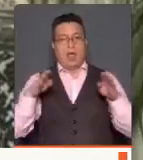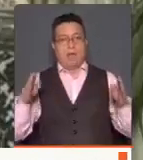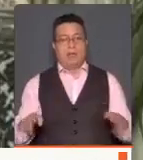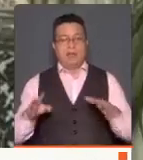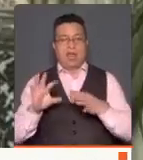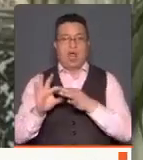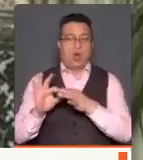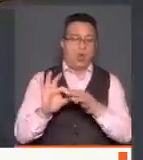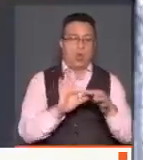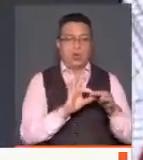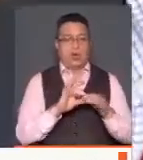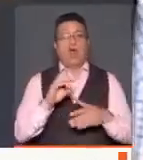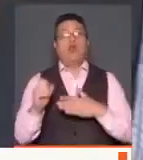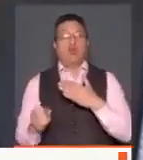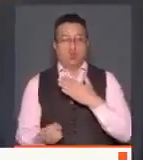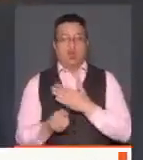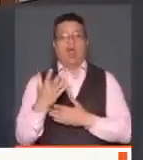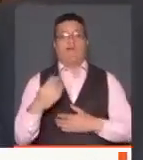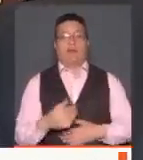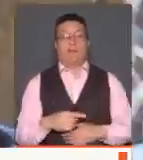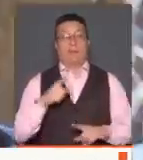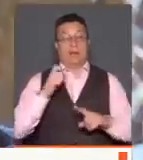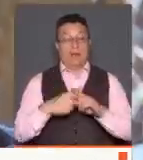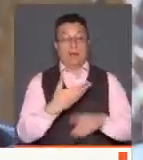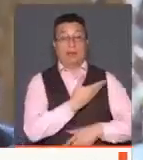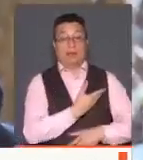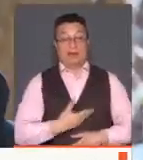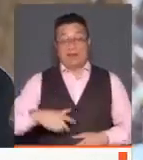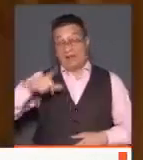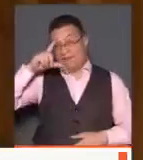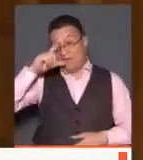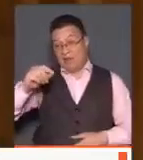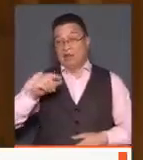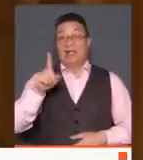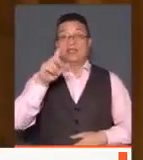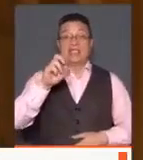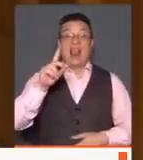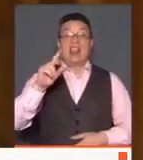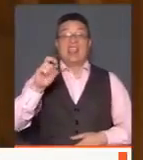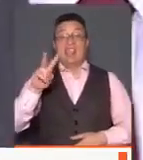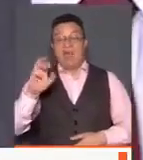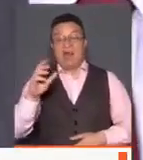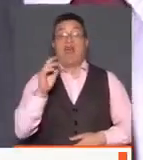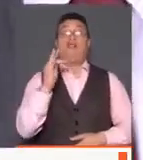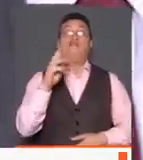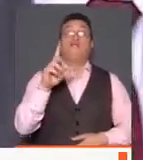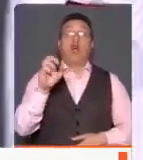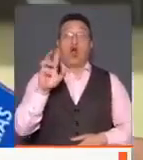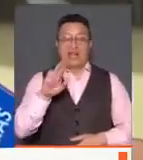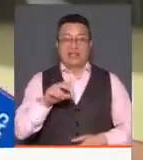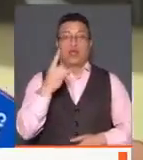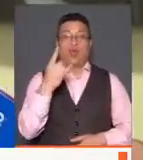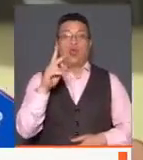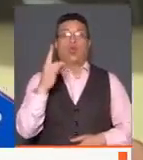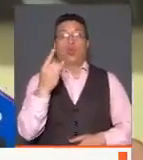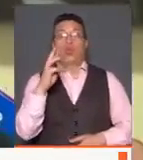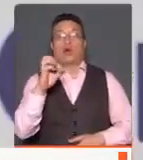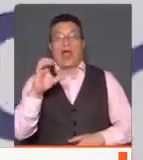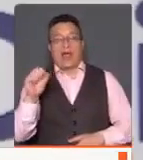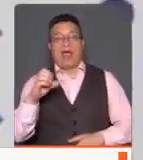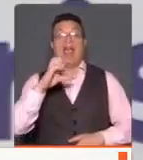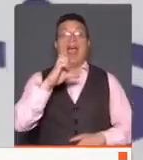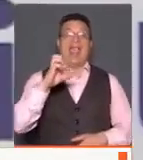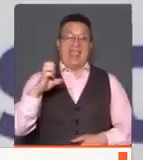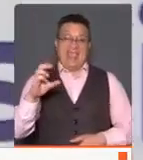unitaria, nueva. El expresidente Eduardo Frei, Andrés Saldívar, Iván Flores, Alberto Undurraga y Erika Edo aparecen